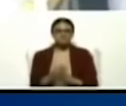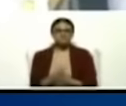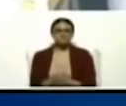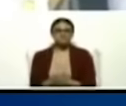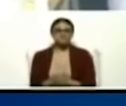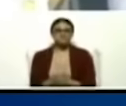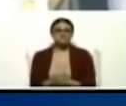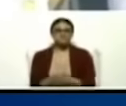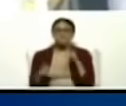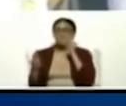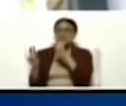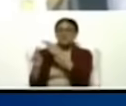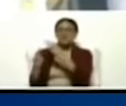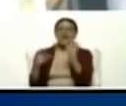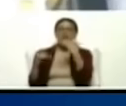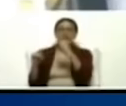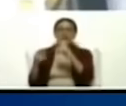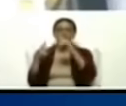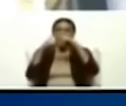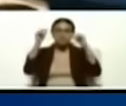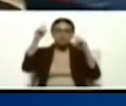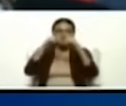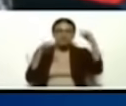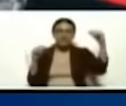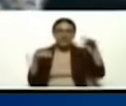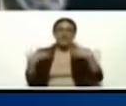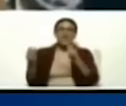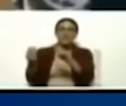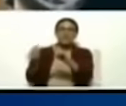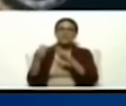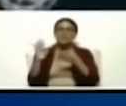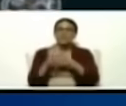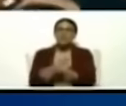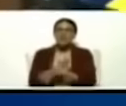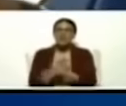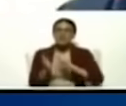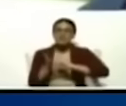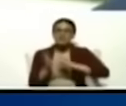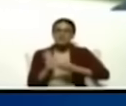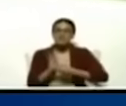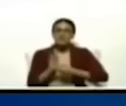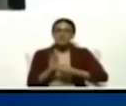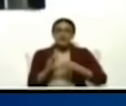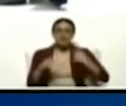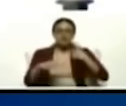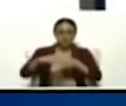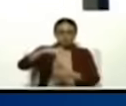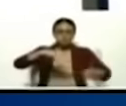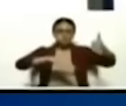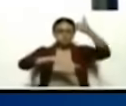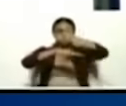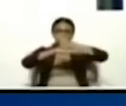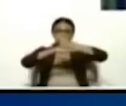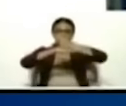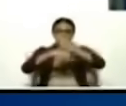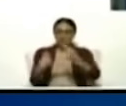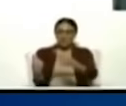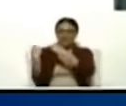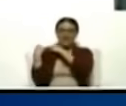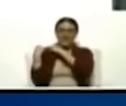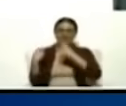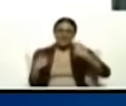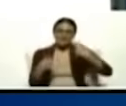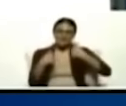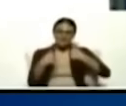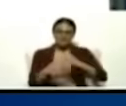Aquí está la estrella que me acredita como comandante en jefe. Un loco. Está el